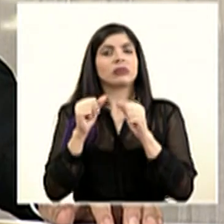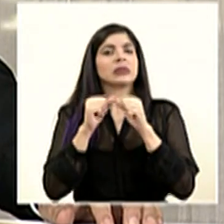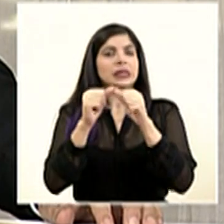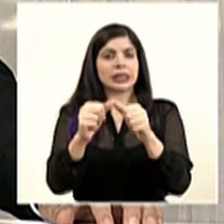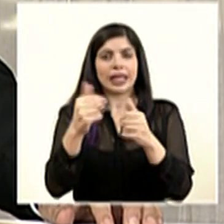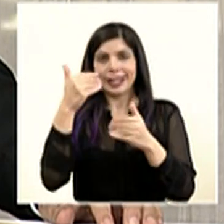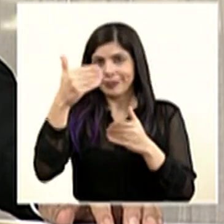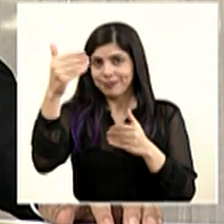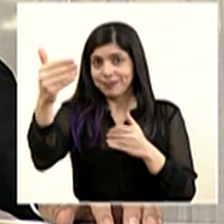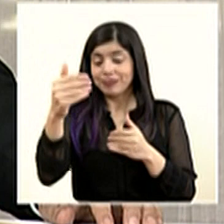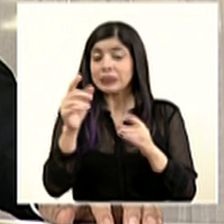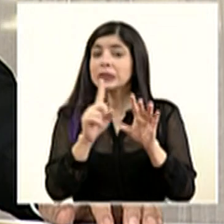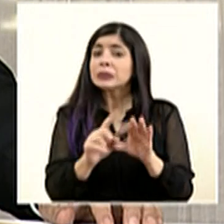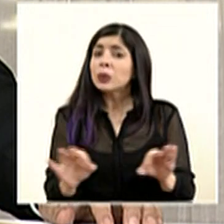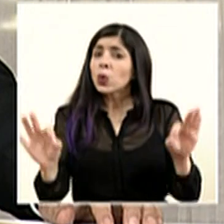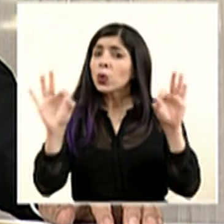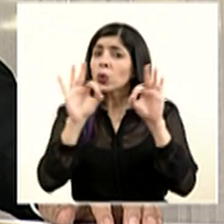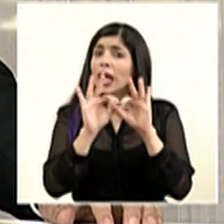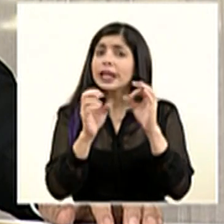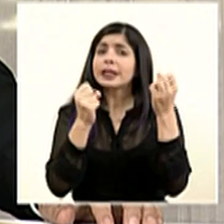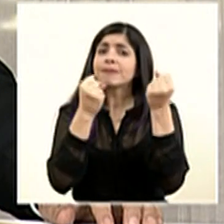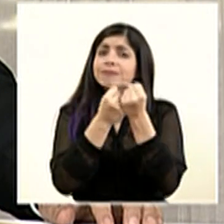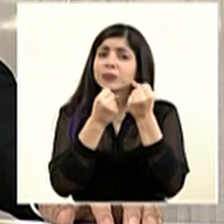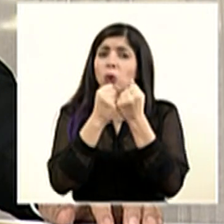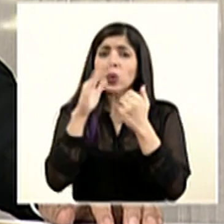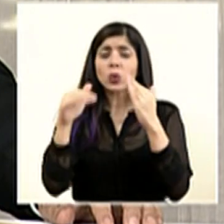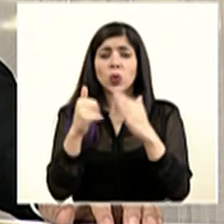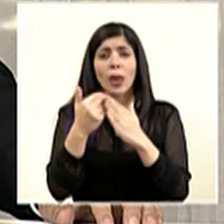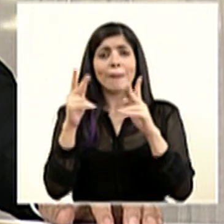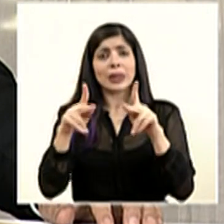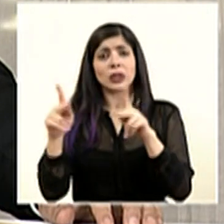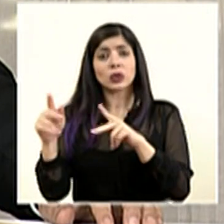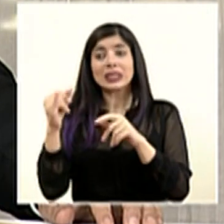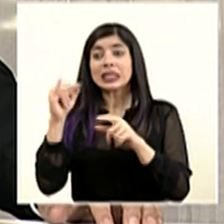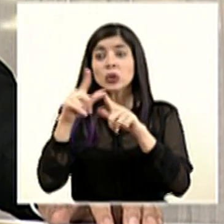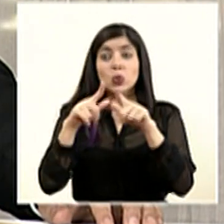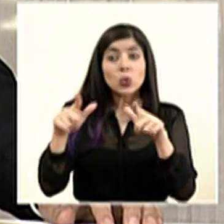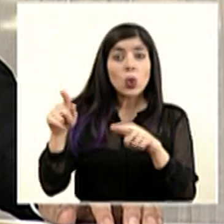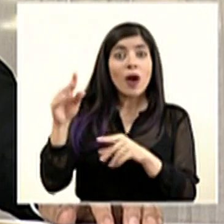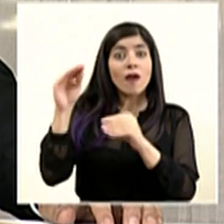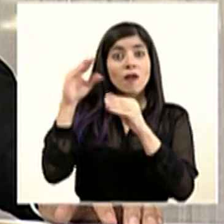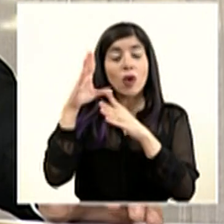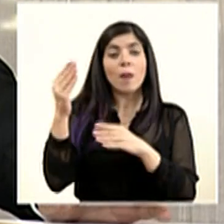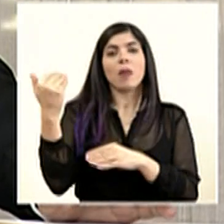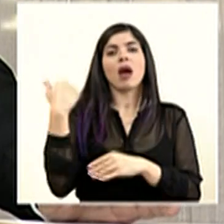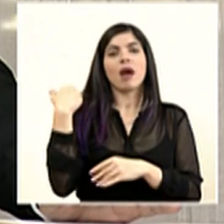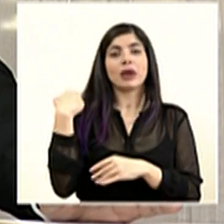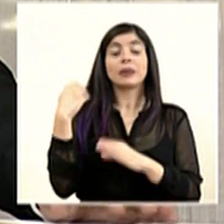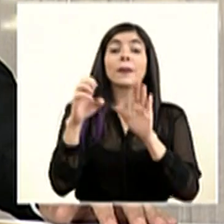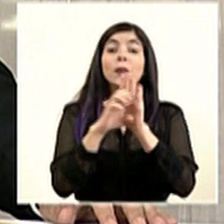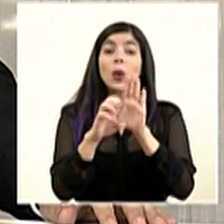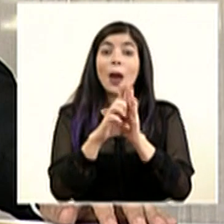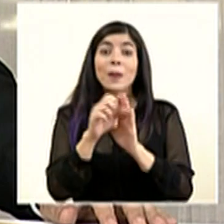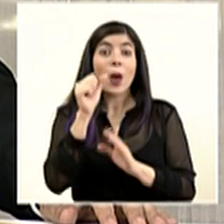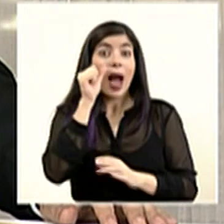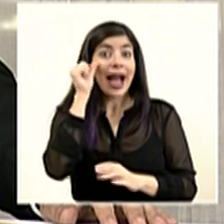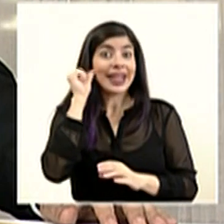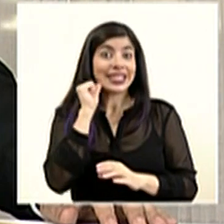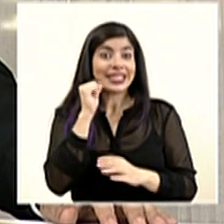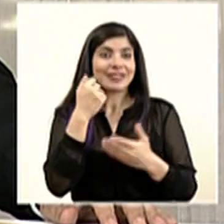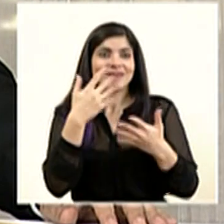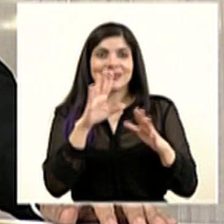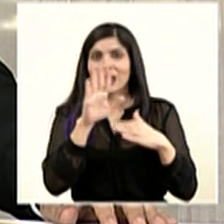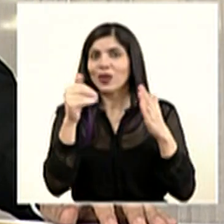haciendo. Y muy importante, pues el apoyo ciudadano respecto a lugares o informaciones que se dan. Respecto, por ejemplo, a los casos de ayer, que ya son